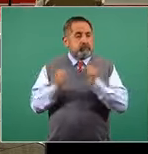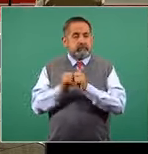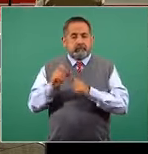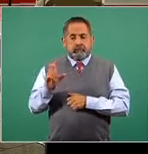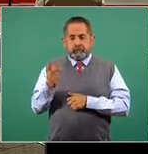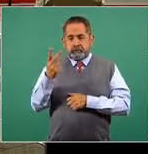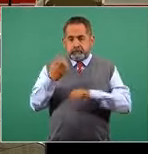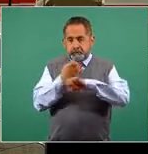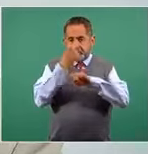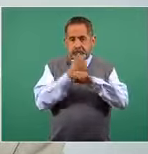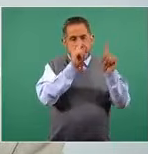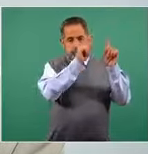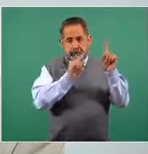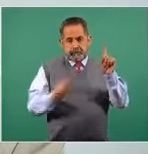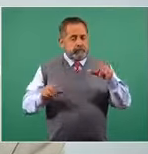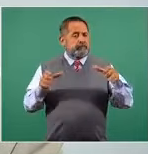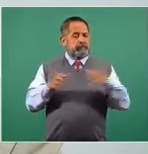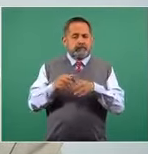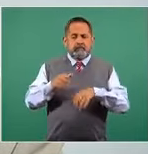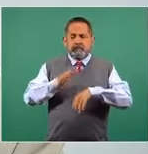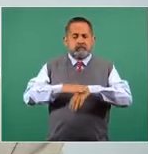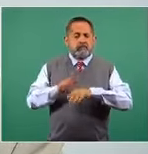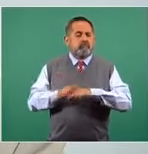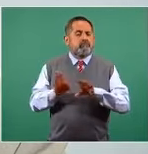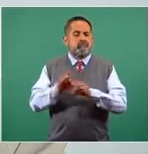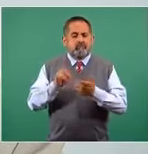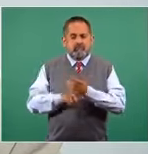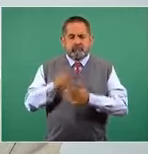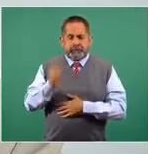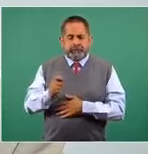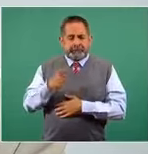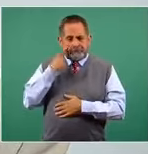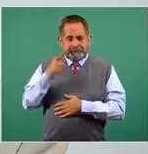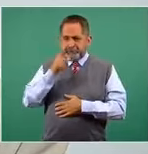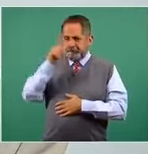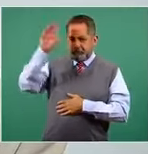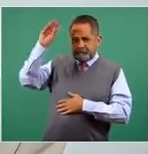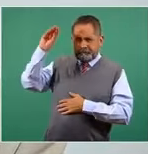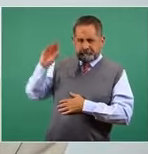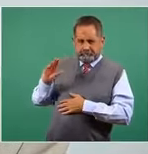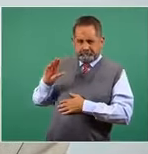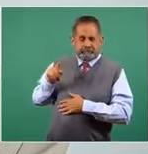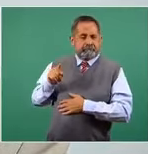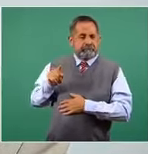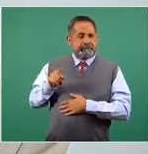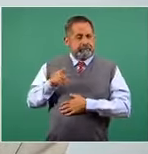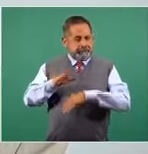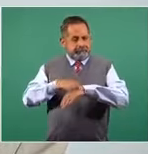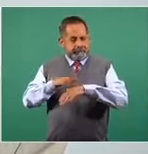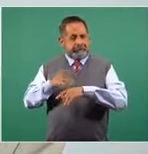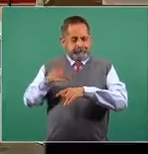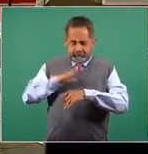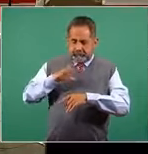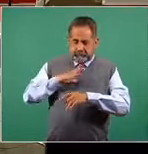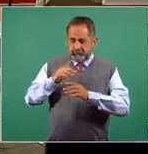entidades federativas y me refiero precisamente a la herramienta que ha significado el semáforo de riesgo